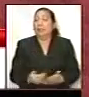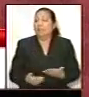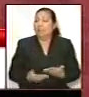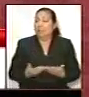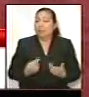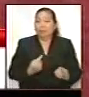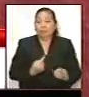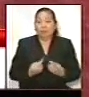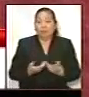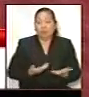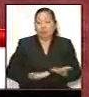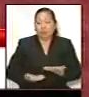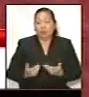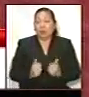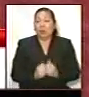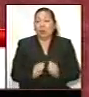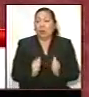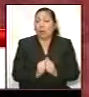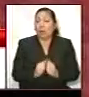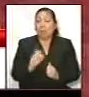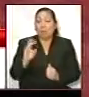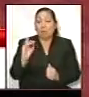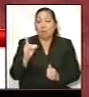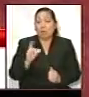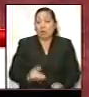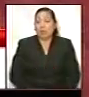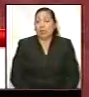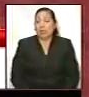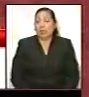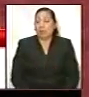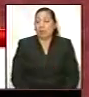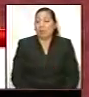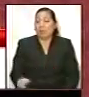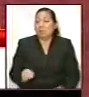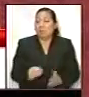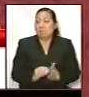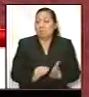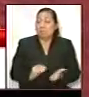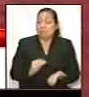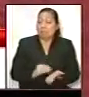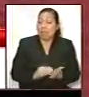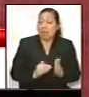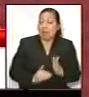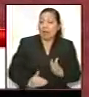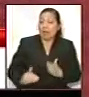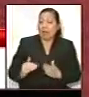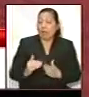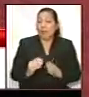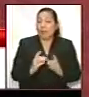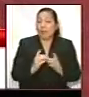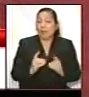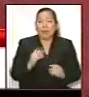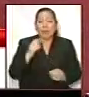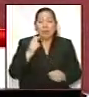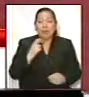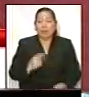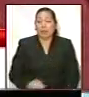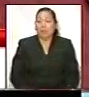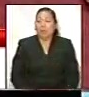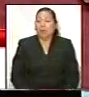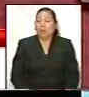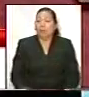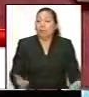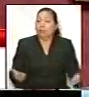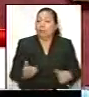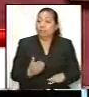el intercambio comercial con Bolivia, es uno de los más grandes, digamos, distritos de Puno, que